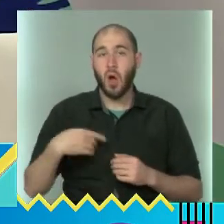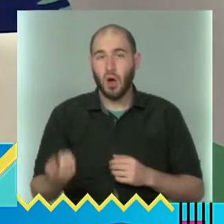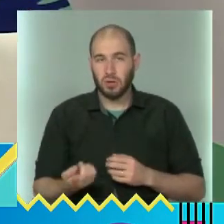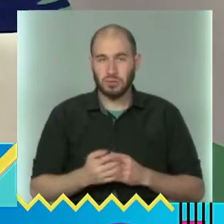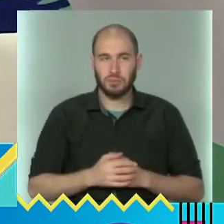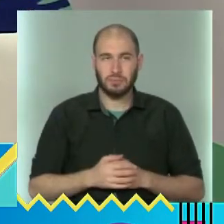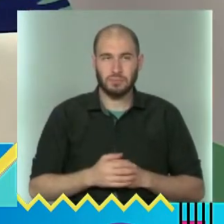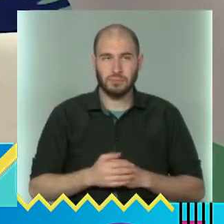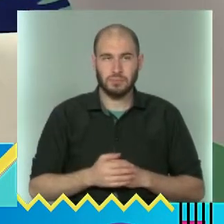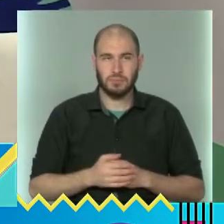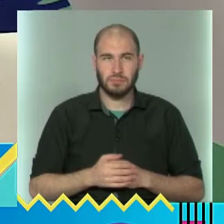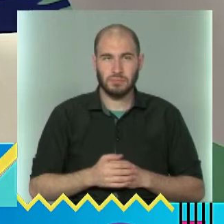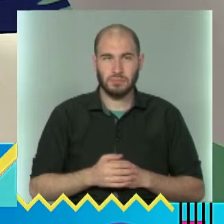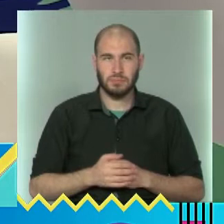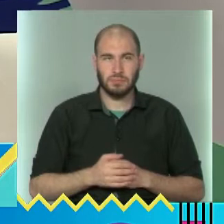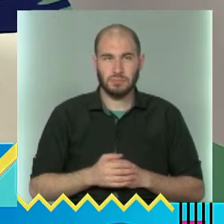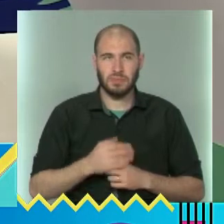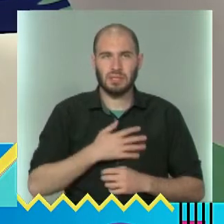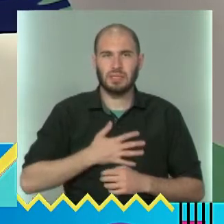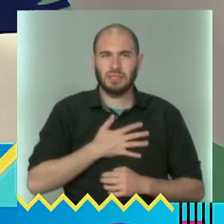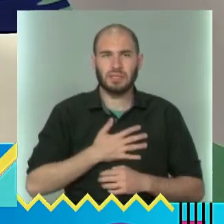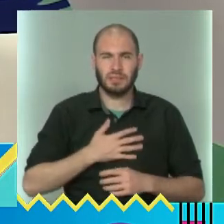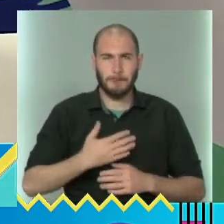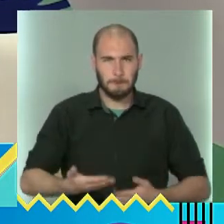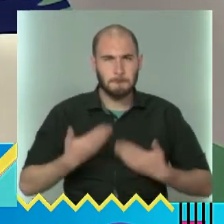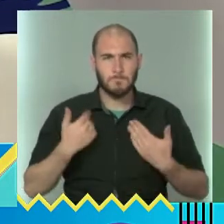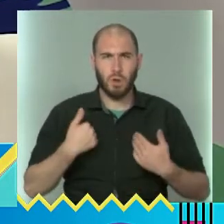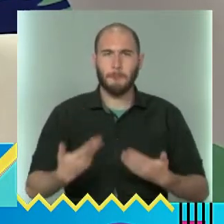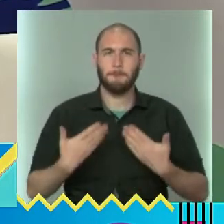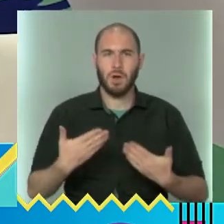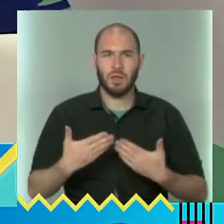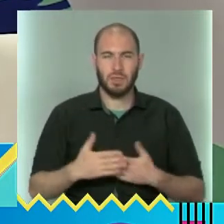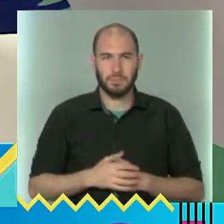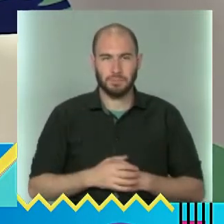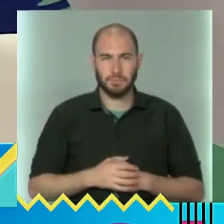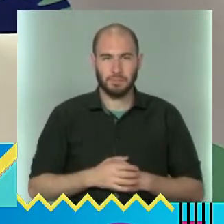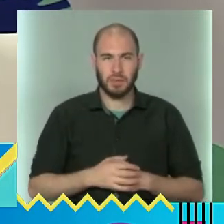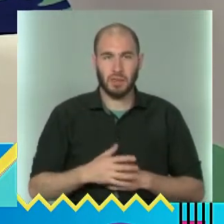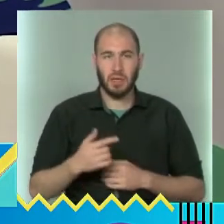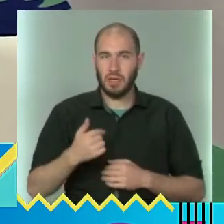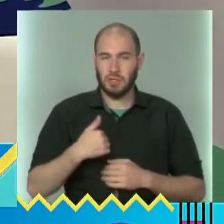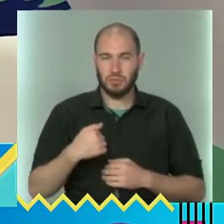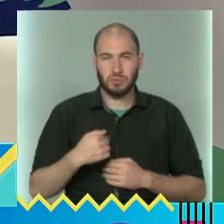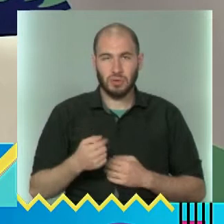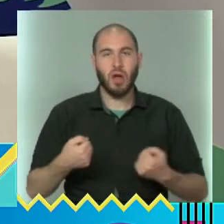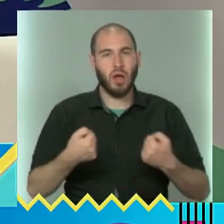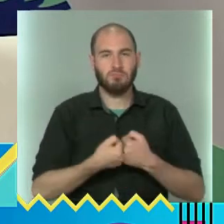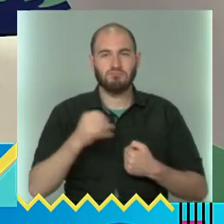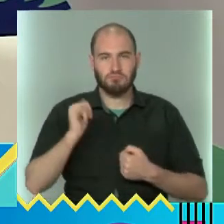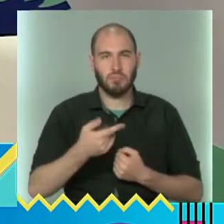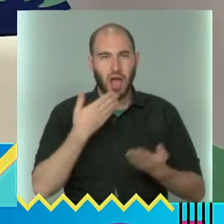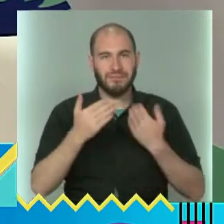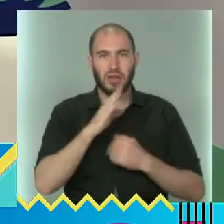punto tiene que ver con el sentirse habilitado para... Si bien yo estoy completamente de acuerdo con lo que